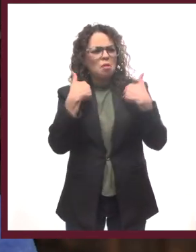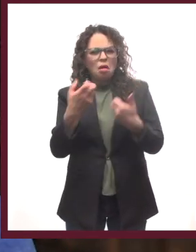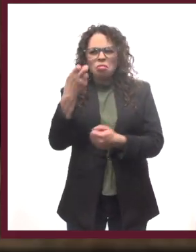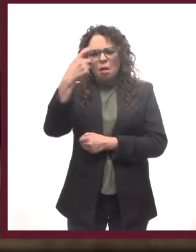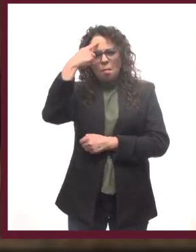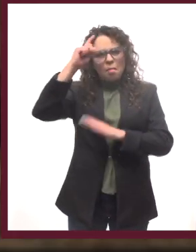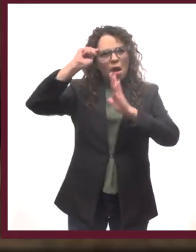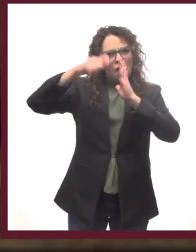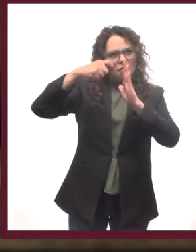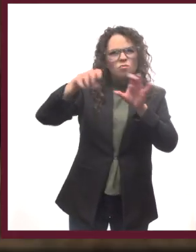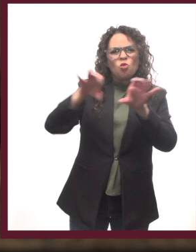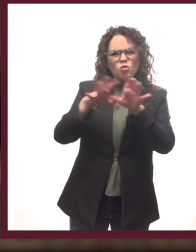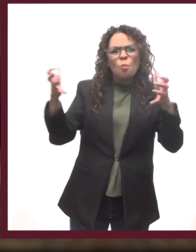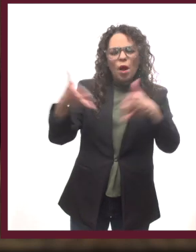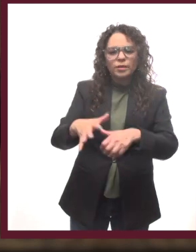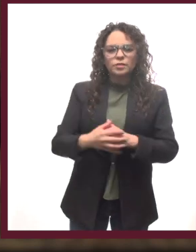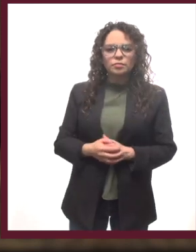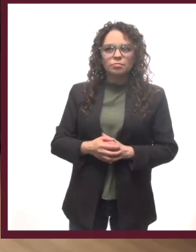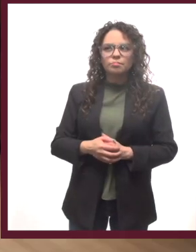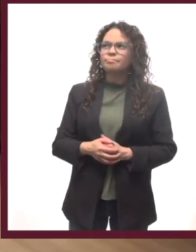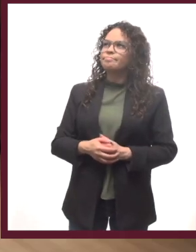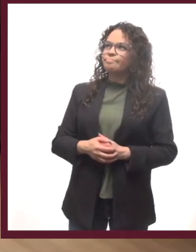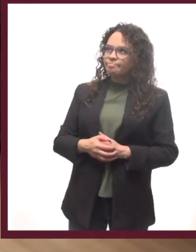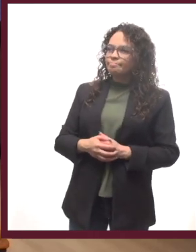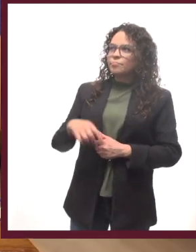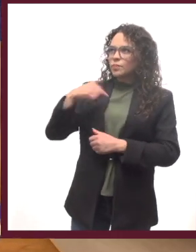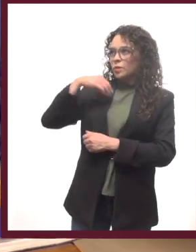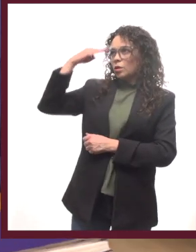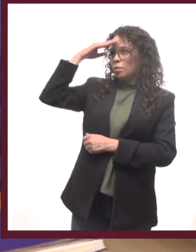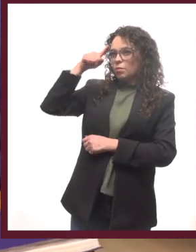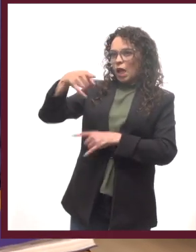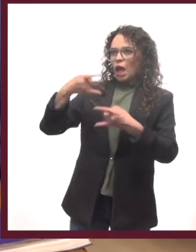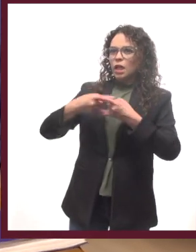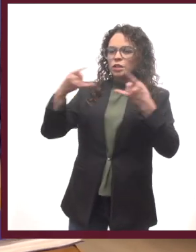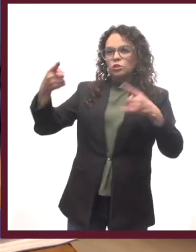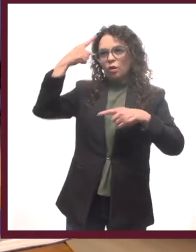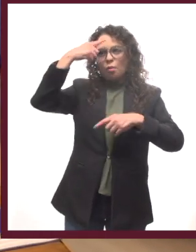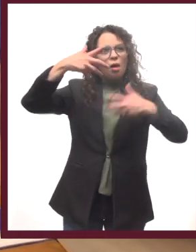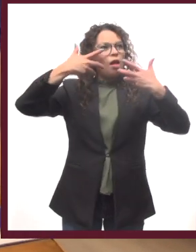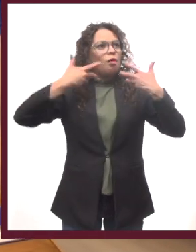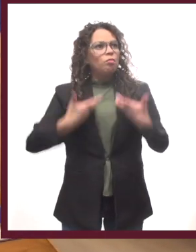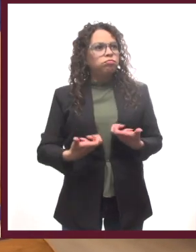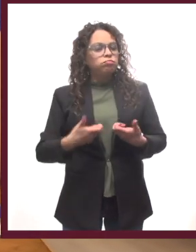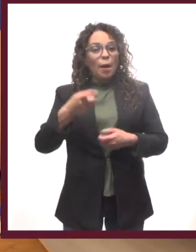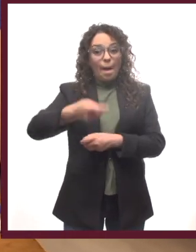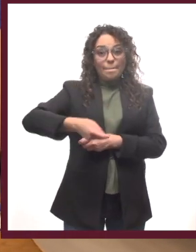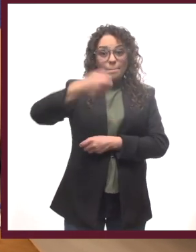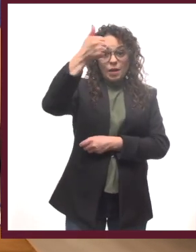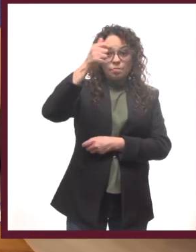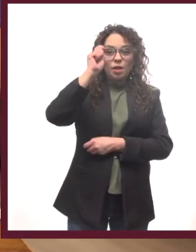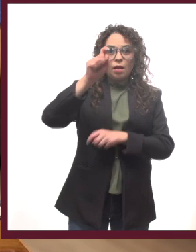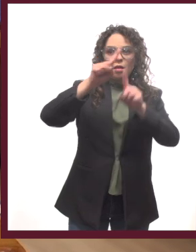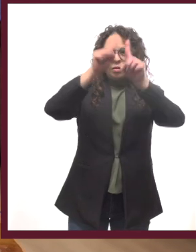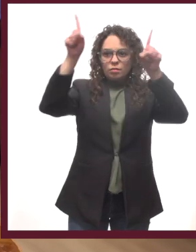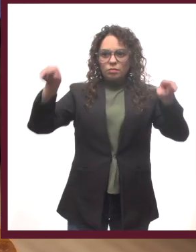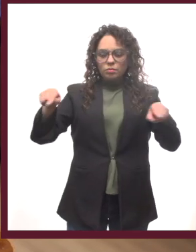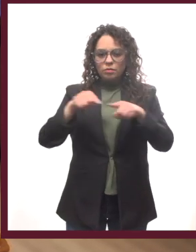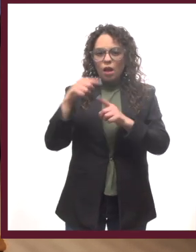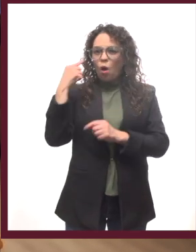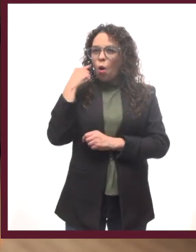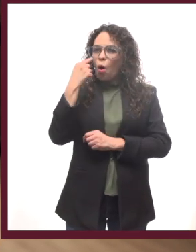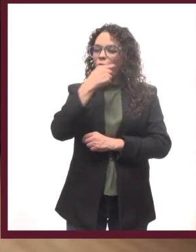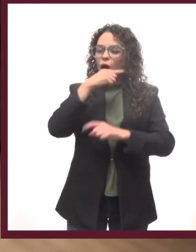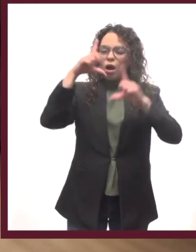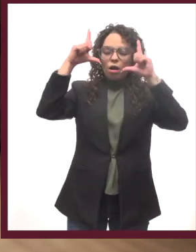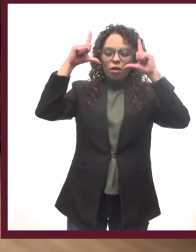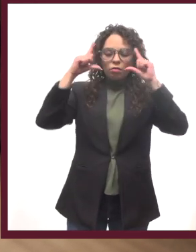relato? Yo lo visualizo como una historia de suspenso. En mi primer cuadro está una toma de detalle